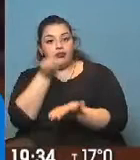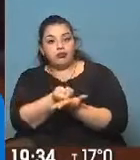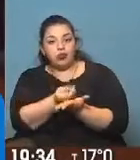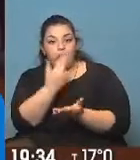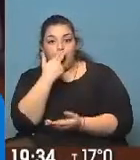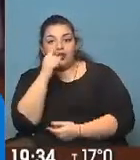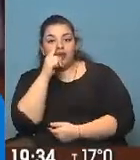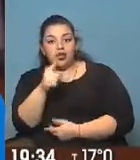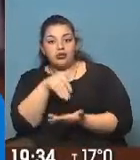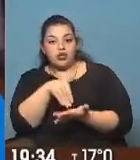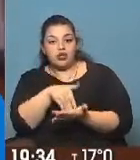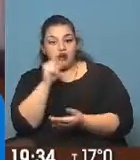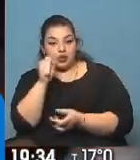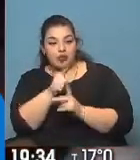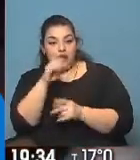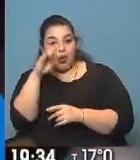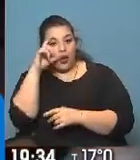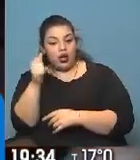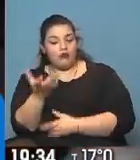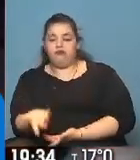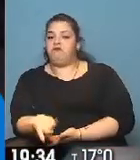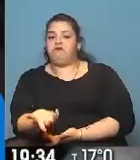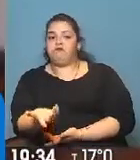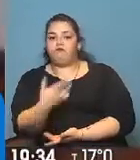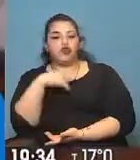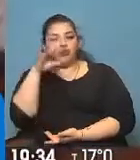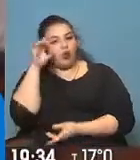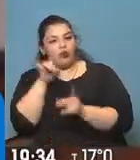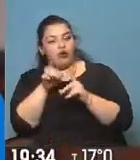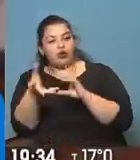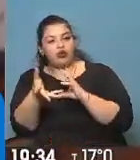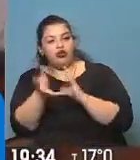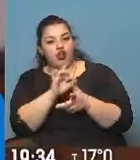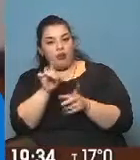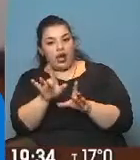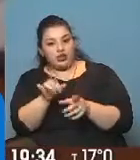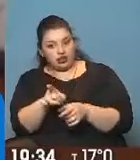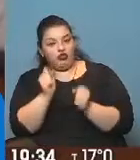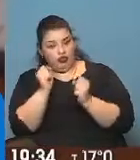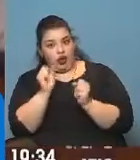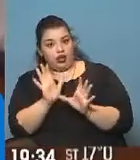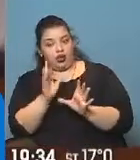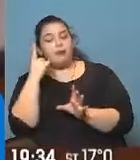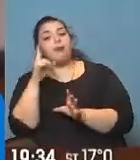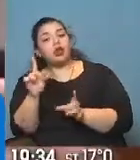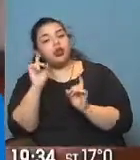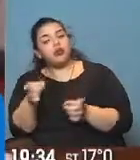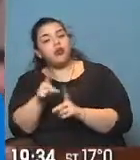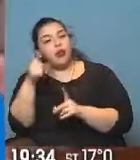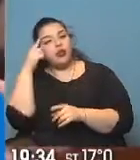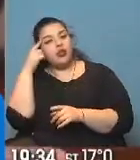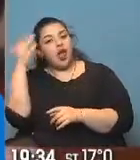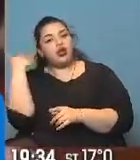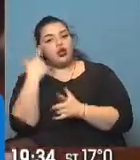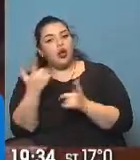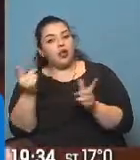mil millones de pesos en becas yo no recuerdo un sistema de becas tan amplio y tan profundo pero además con una lógica que antes no existía